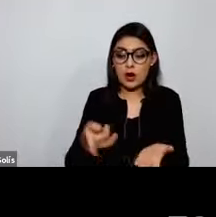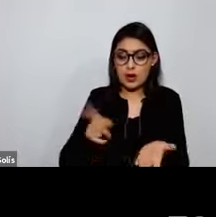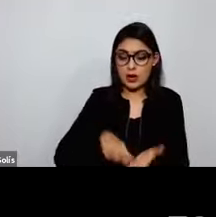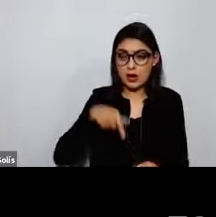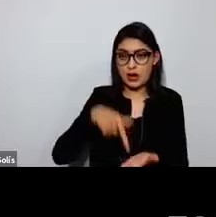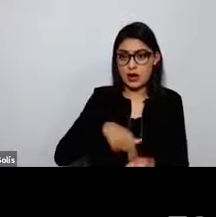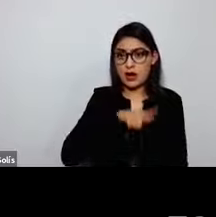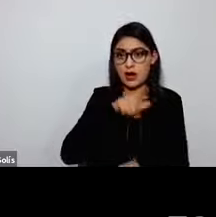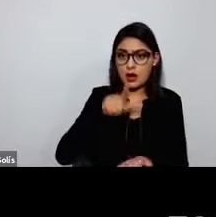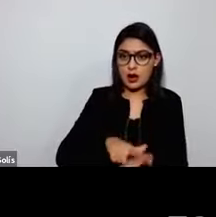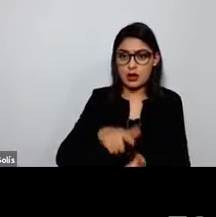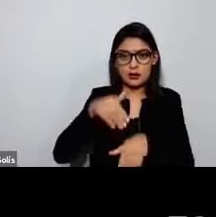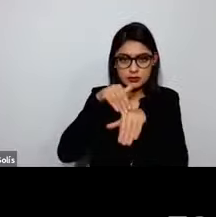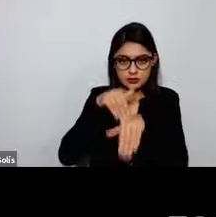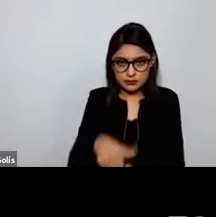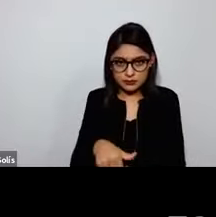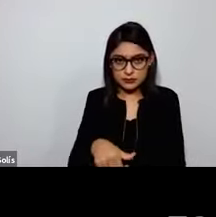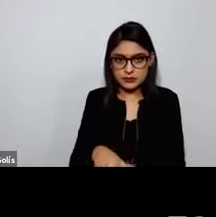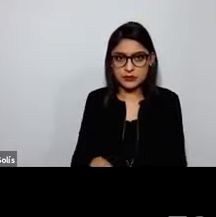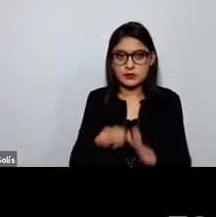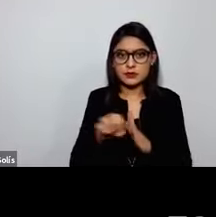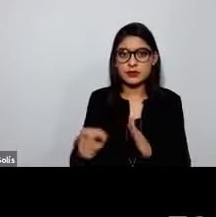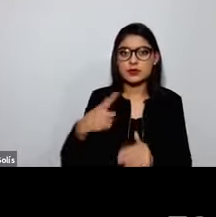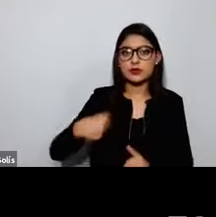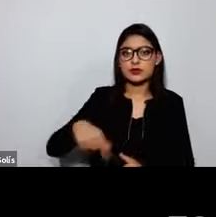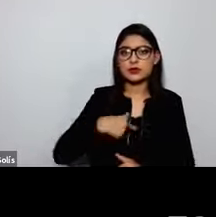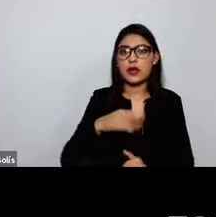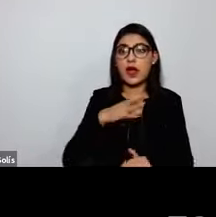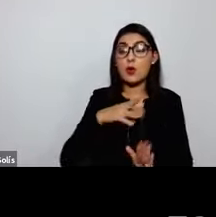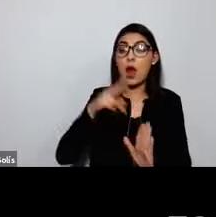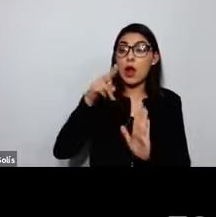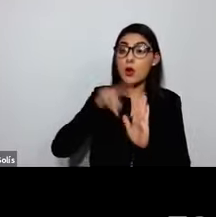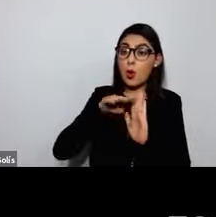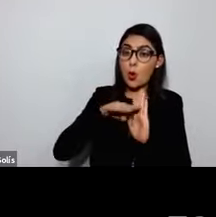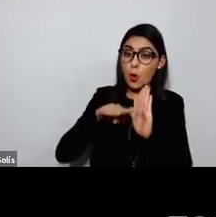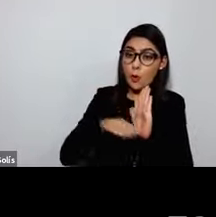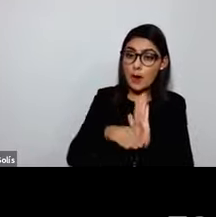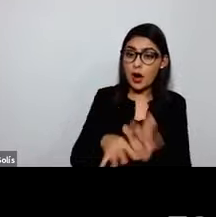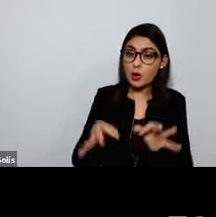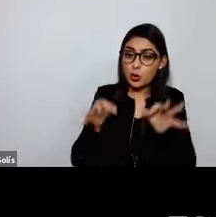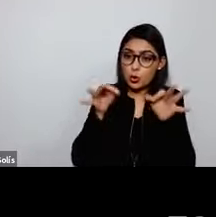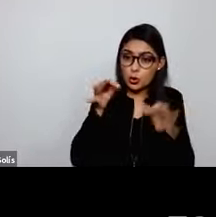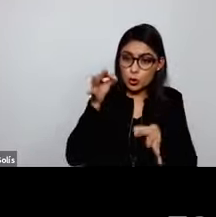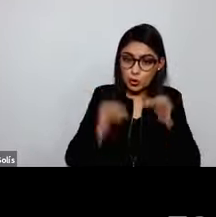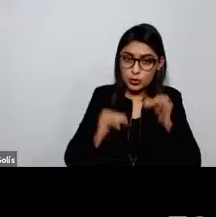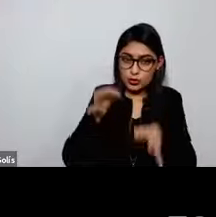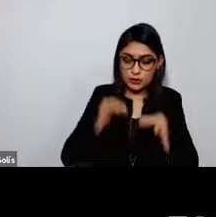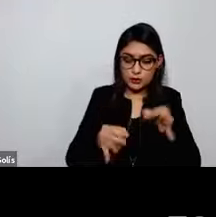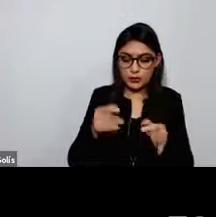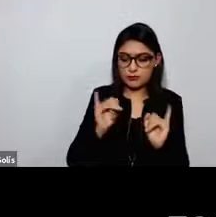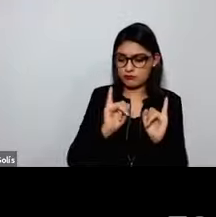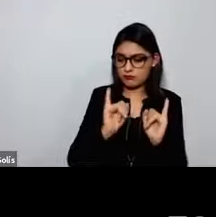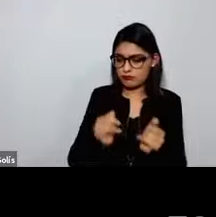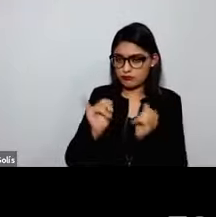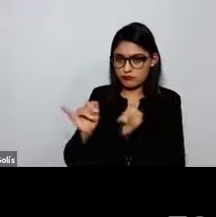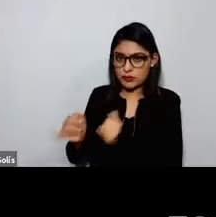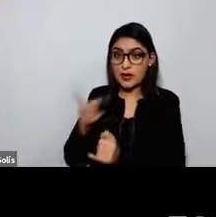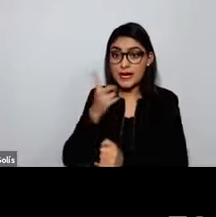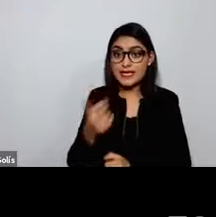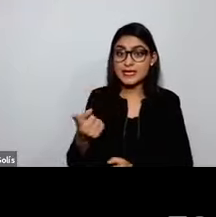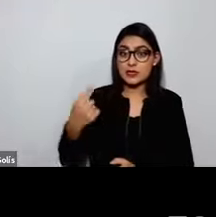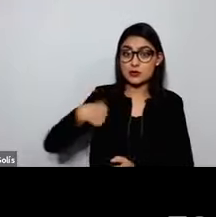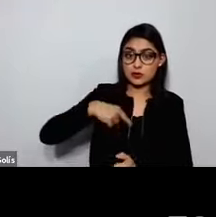Si recuerdan, por ejemplo, a Kelsen, ¿no? Teníamos una norma jurídica individualizada, donde tenemos todo un ordenamiento